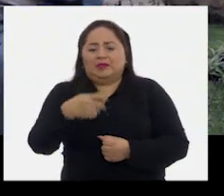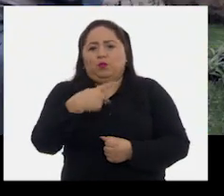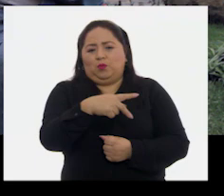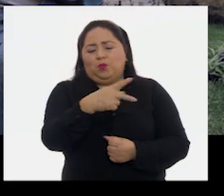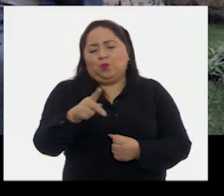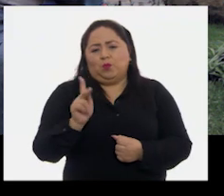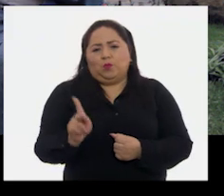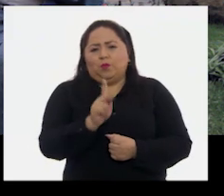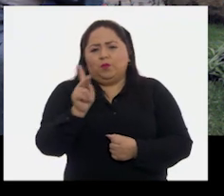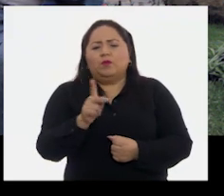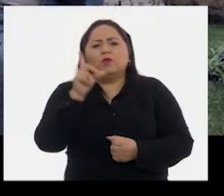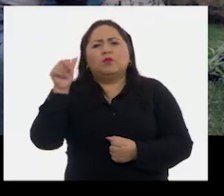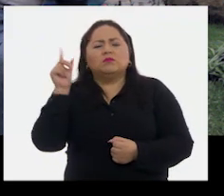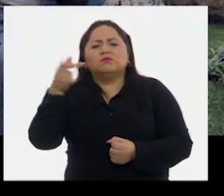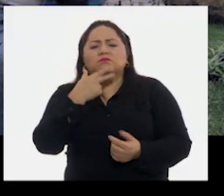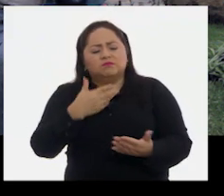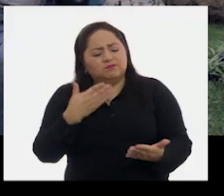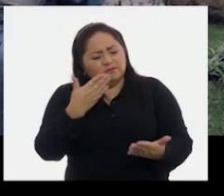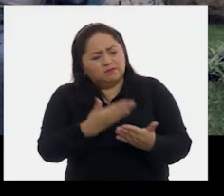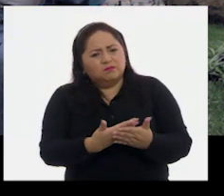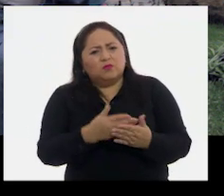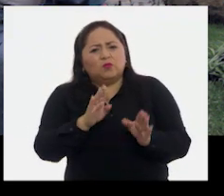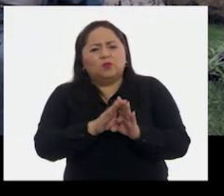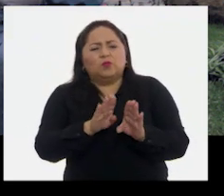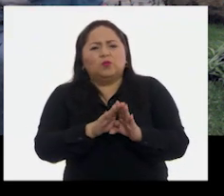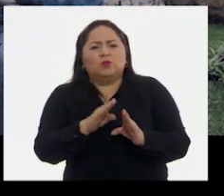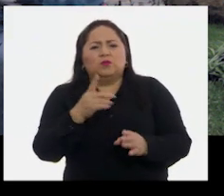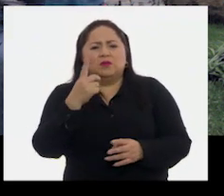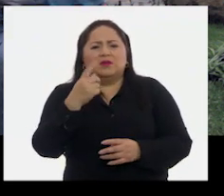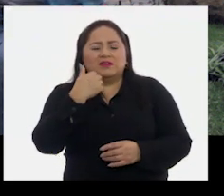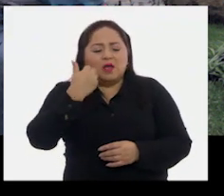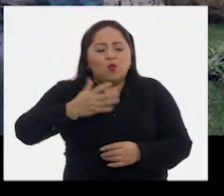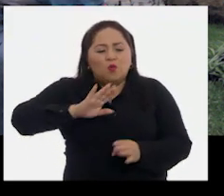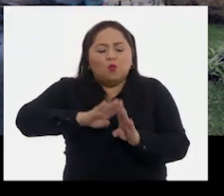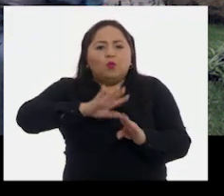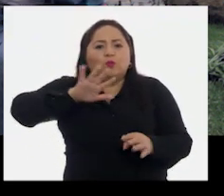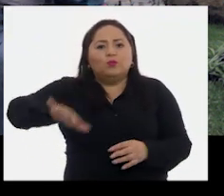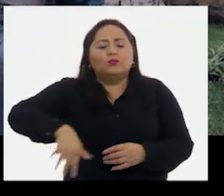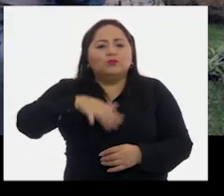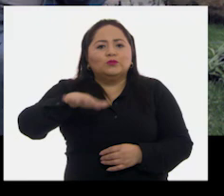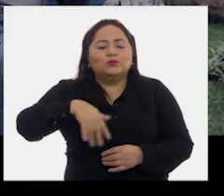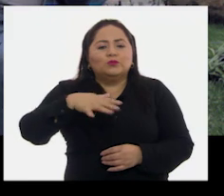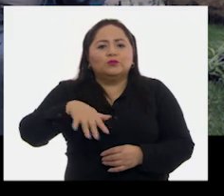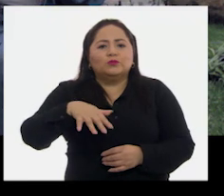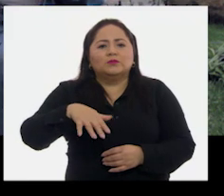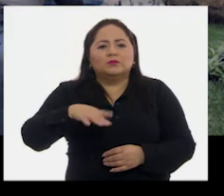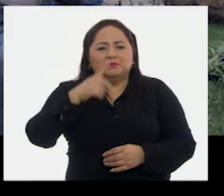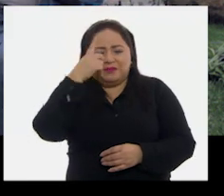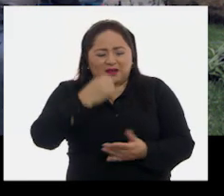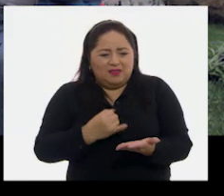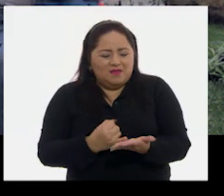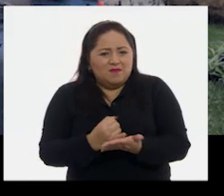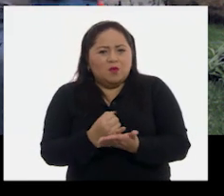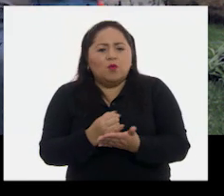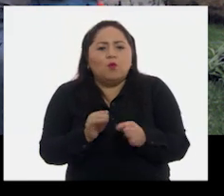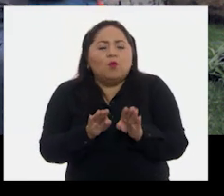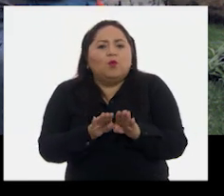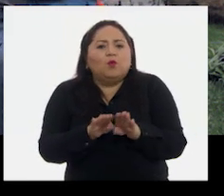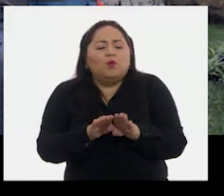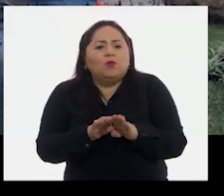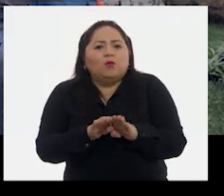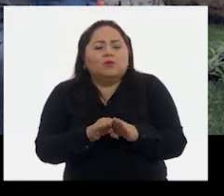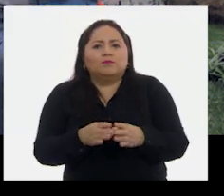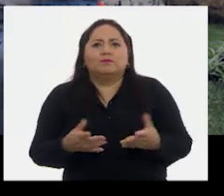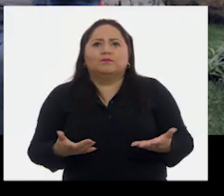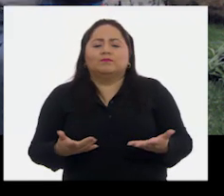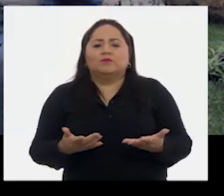pueblo plantea una búsqueda de definir cómo